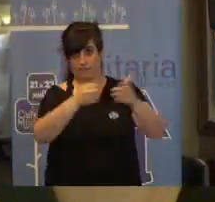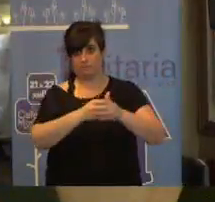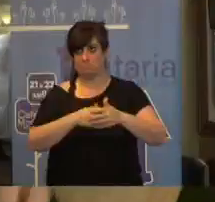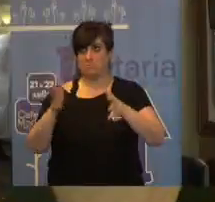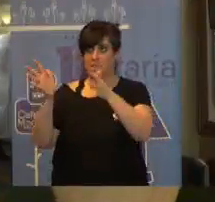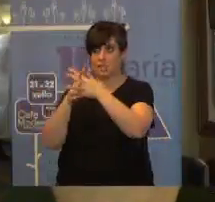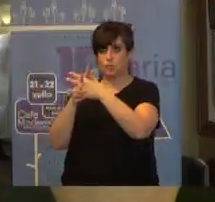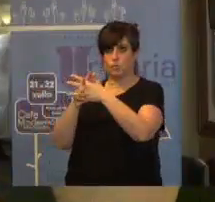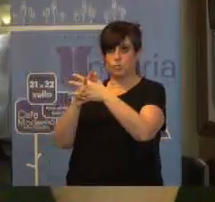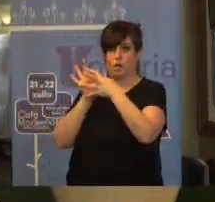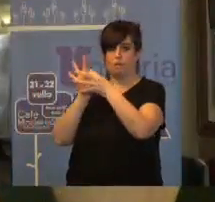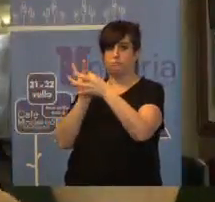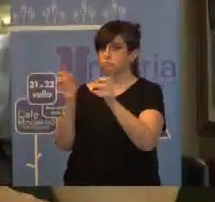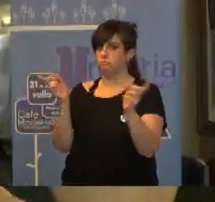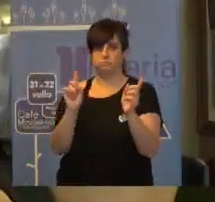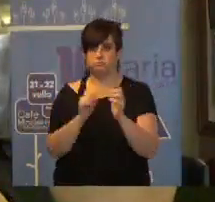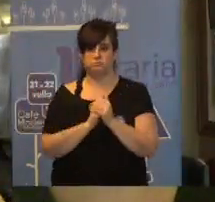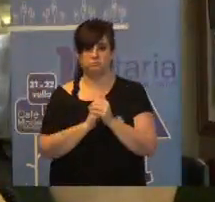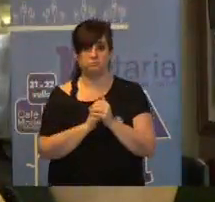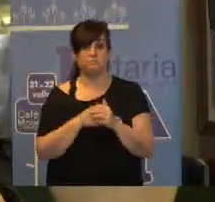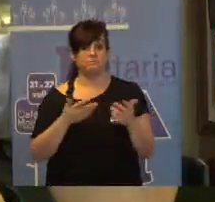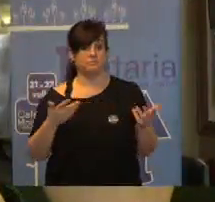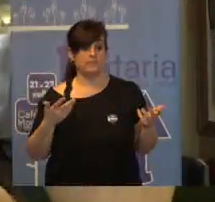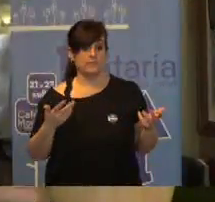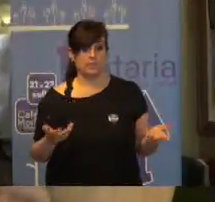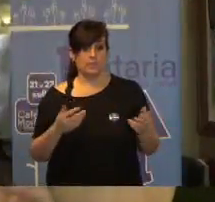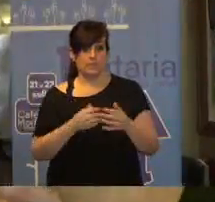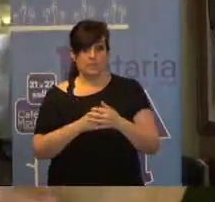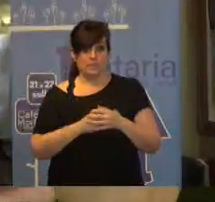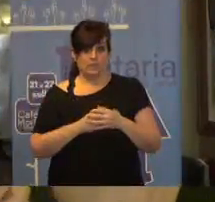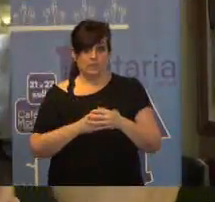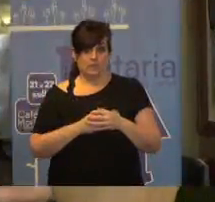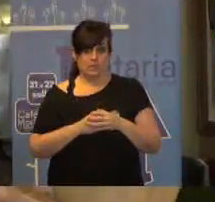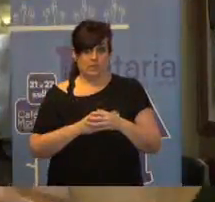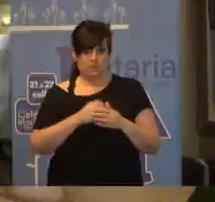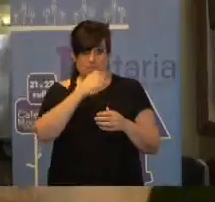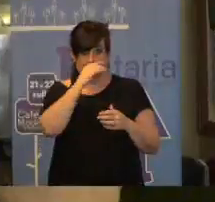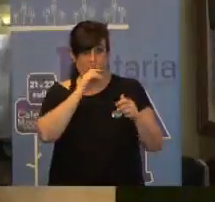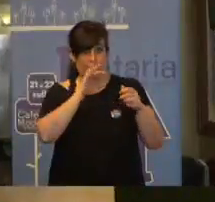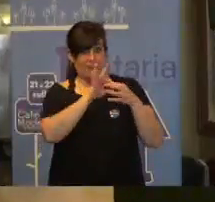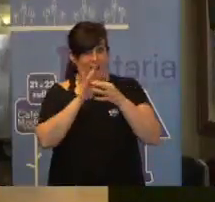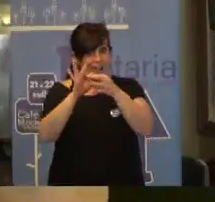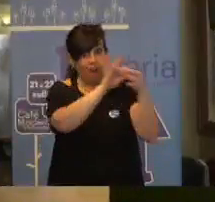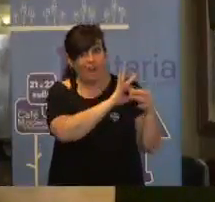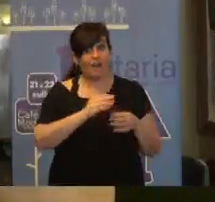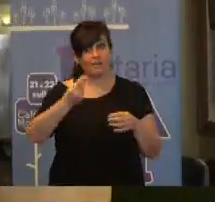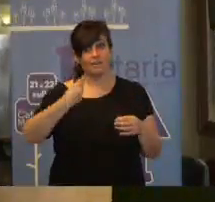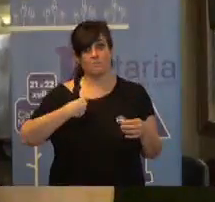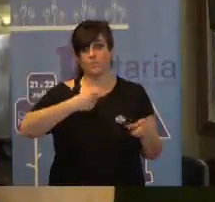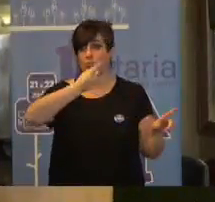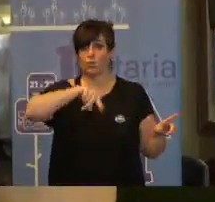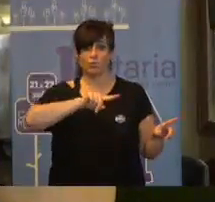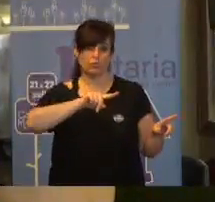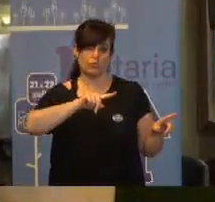estruturas, é coa ciudadanía, e en torno a esa alianza con lealtad, obviamente, porque nós sempre partimos de